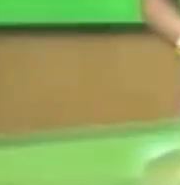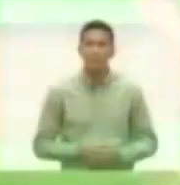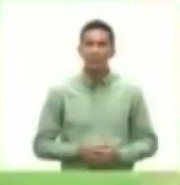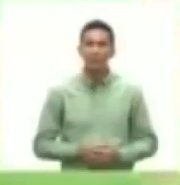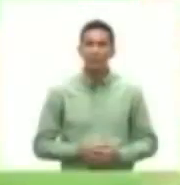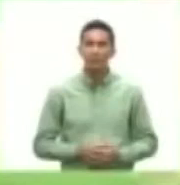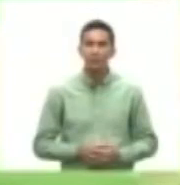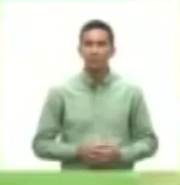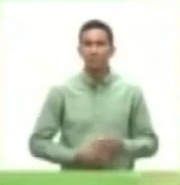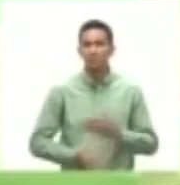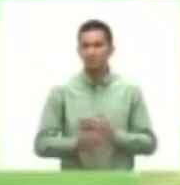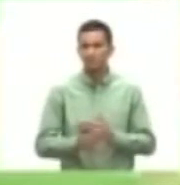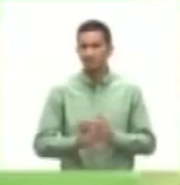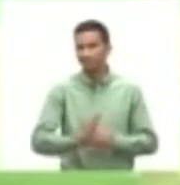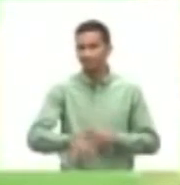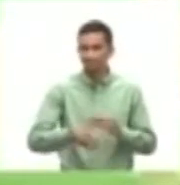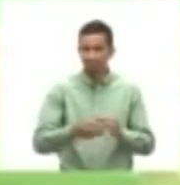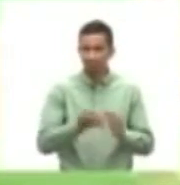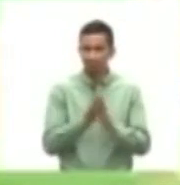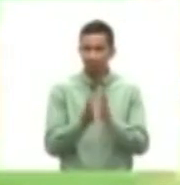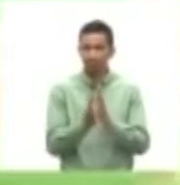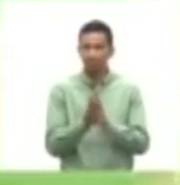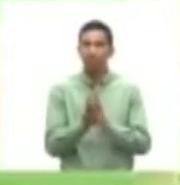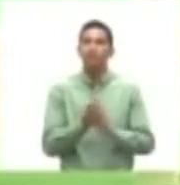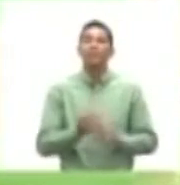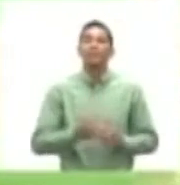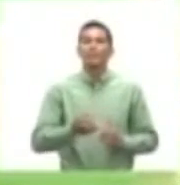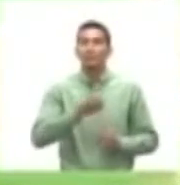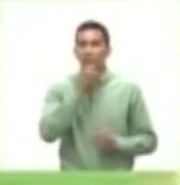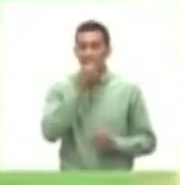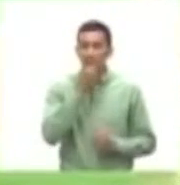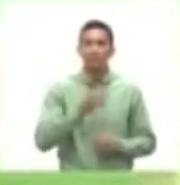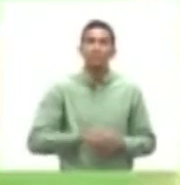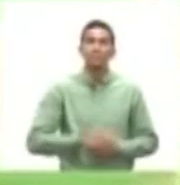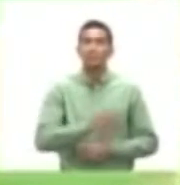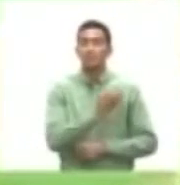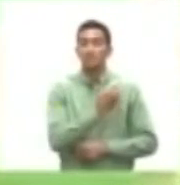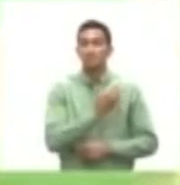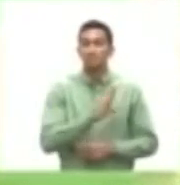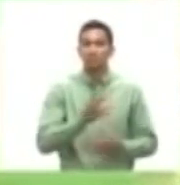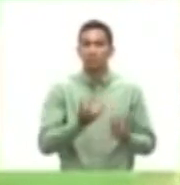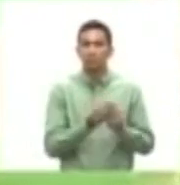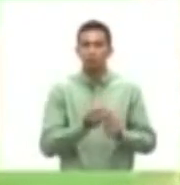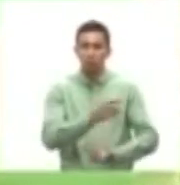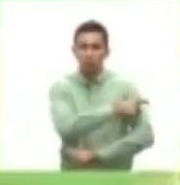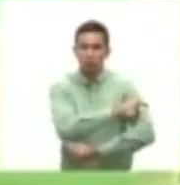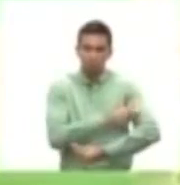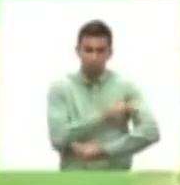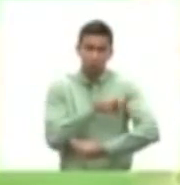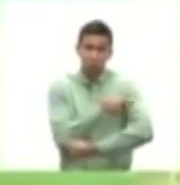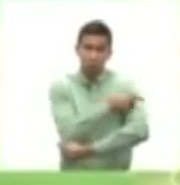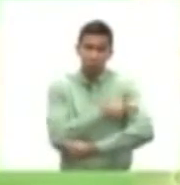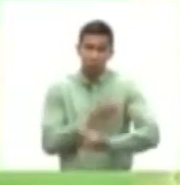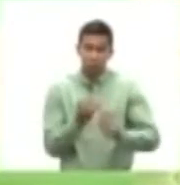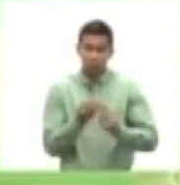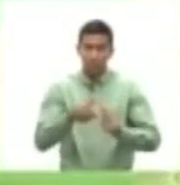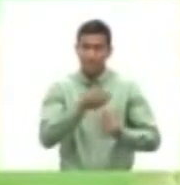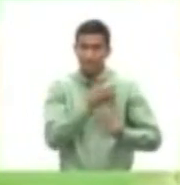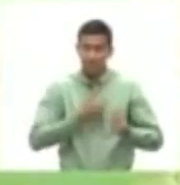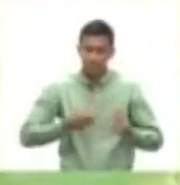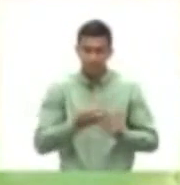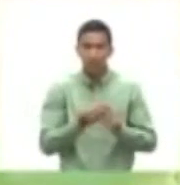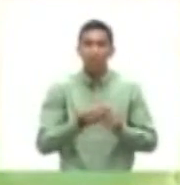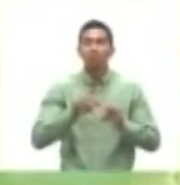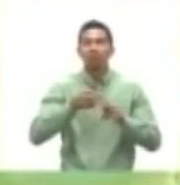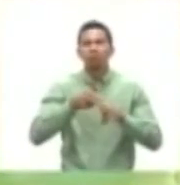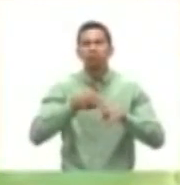Continuamos con más información aquí en las noticias. La presidenta de la Comisión Sexta de la Cámara de Representantes, Marta Villalba, anunció que el próximo miércoles